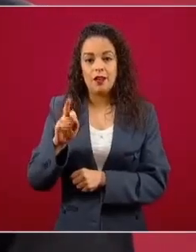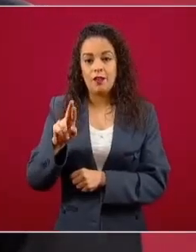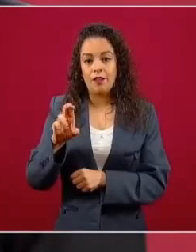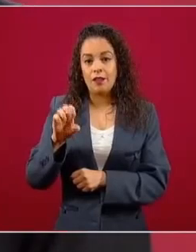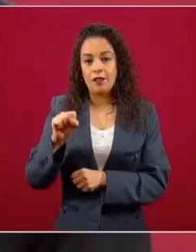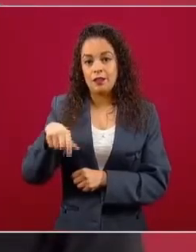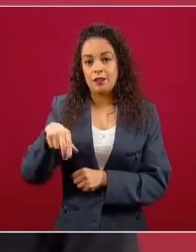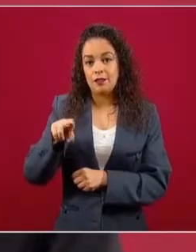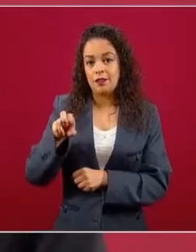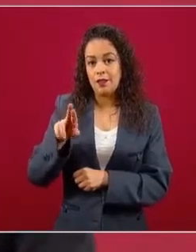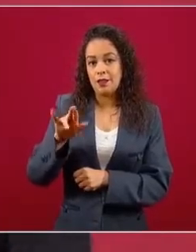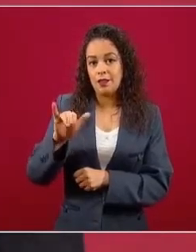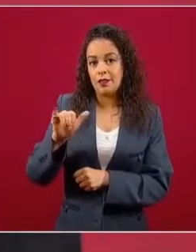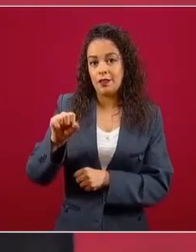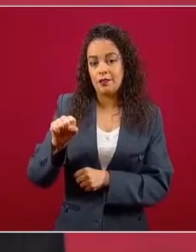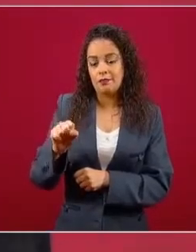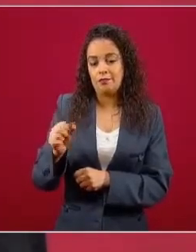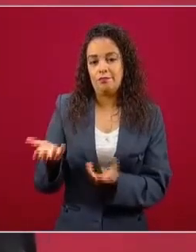Pero